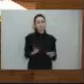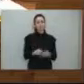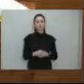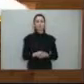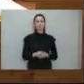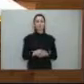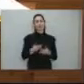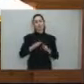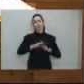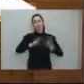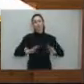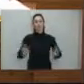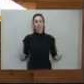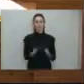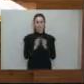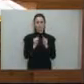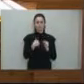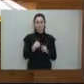final.